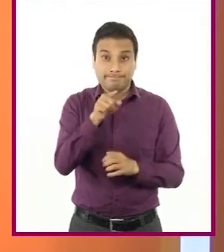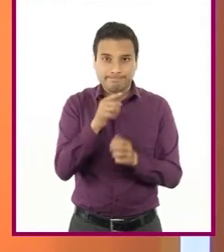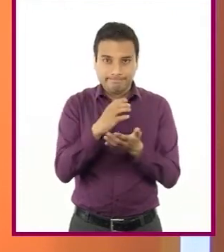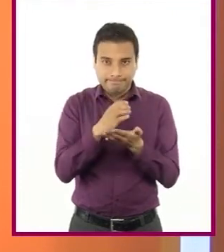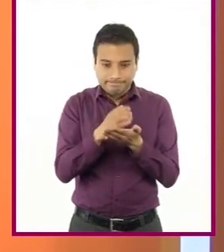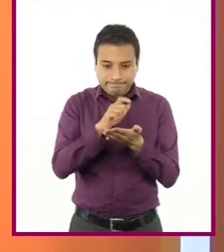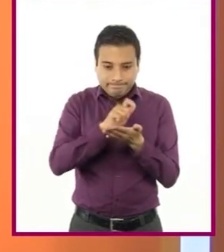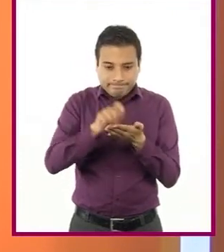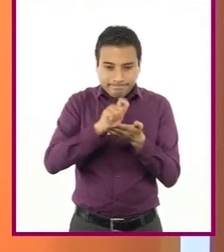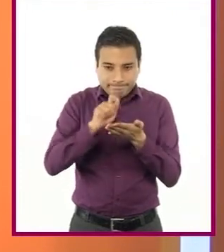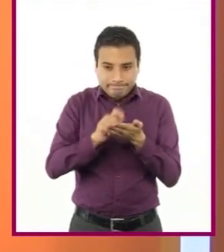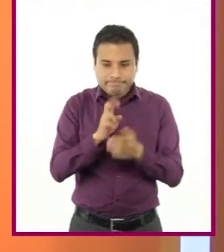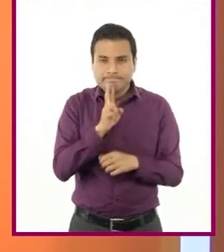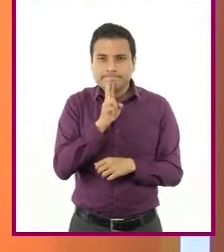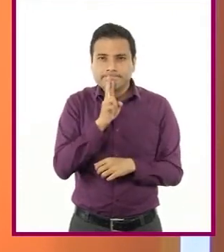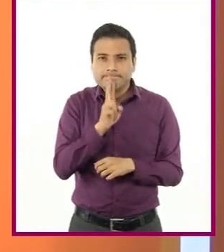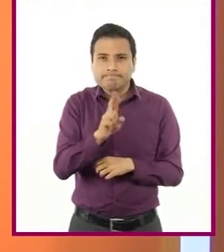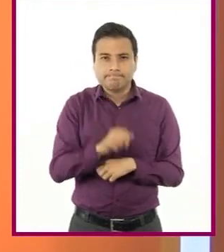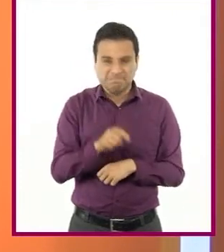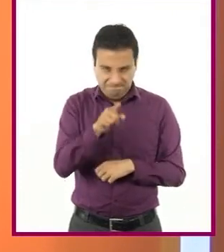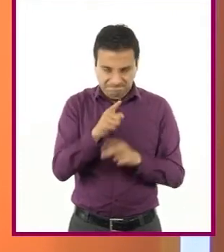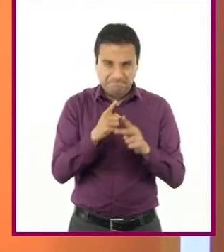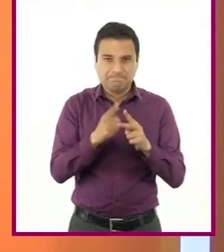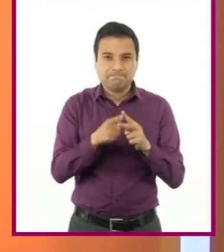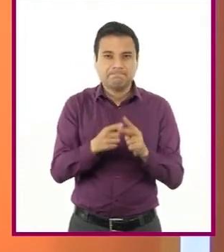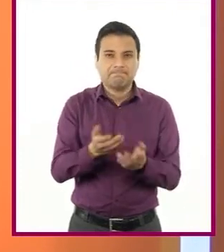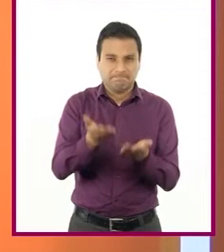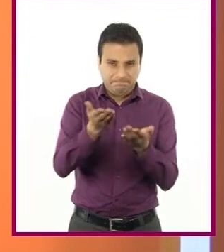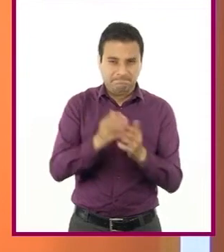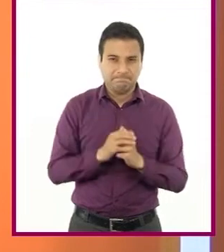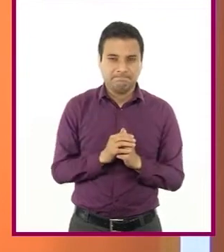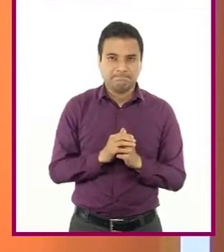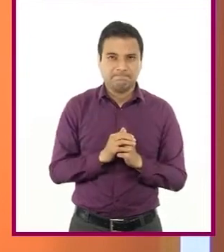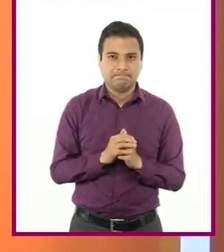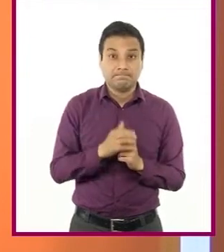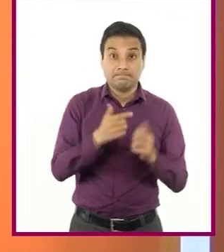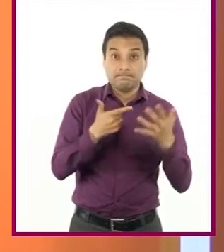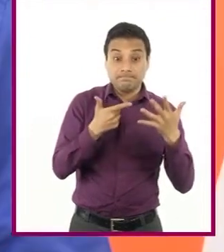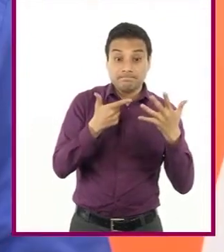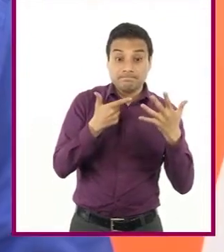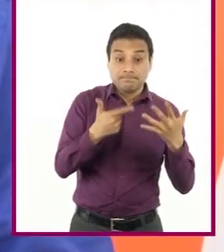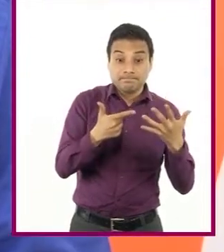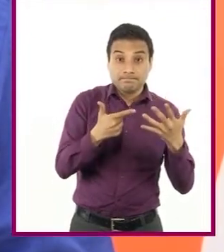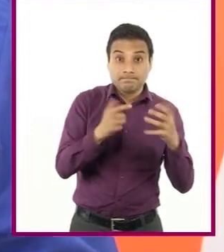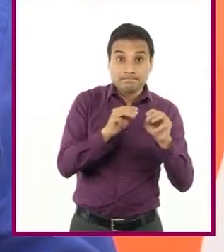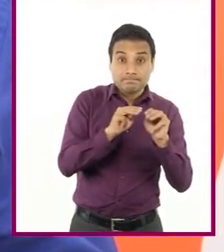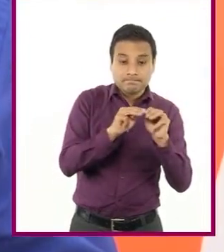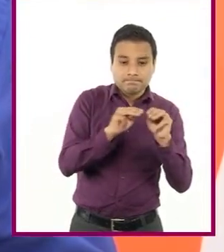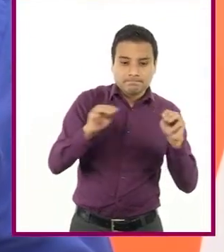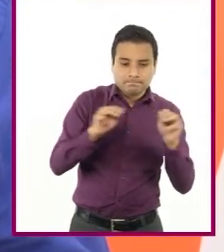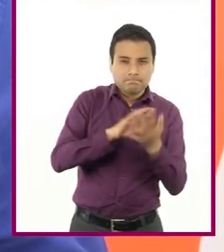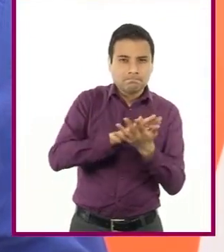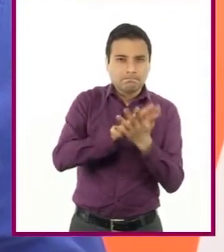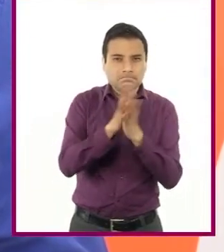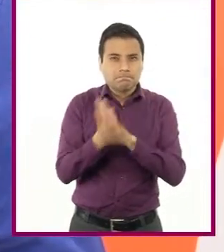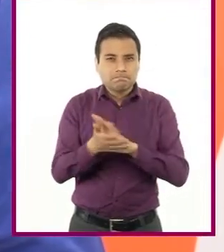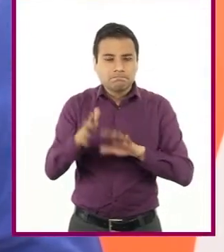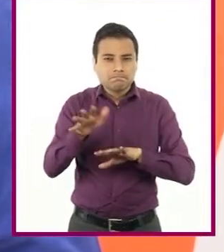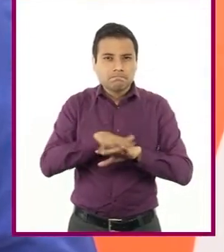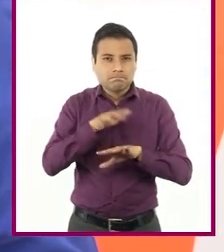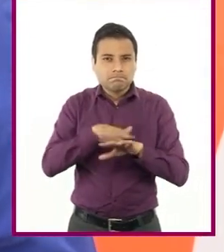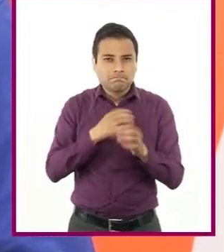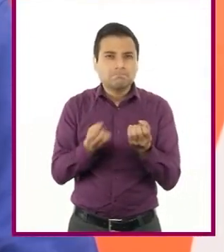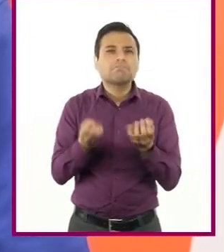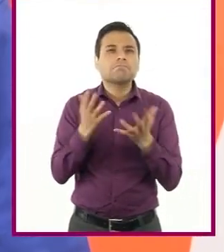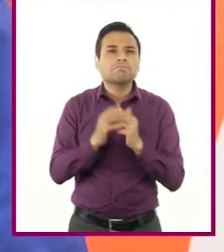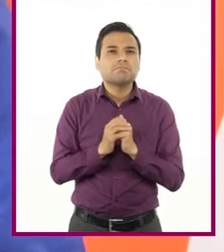cuadernos una estimación de la cantidad de pies que son equivalentes a 7 metros. ¿Piensan que son más de 7